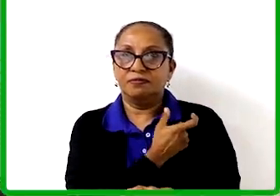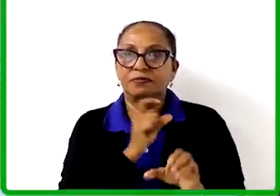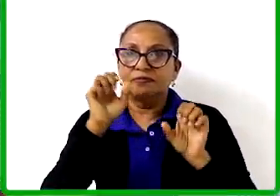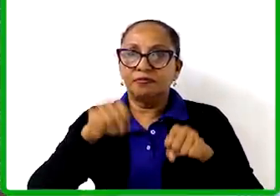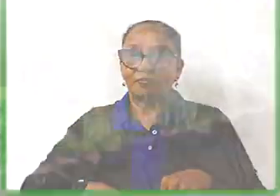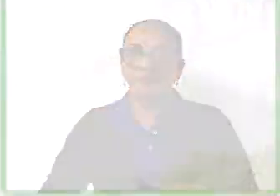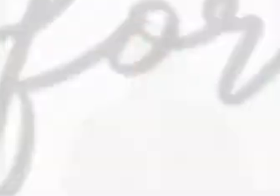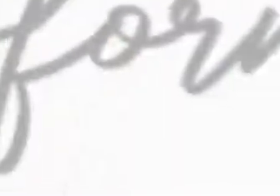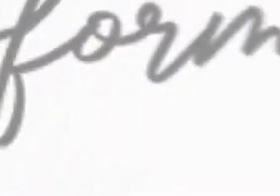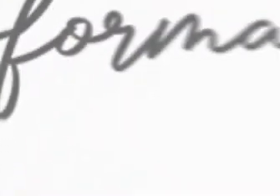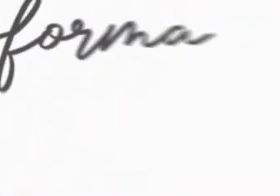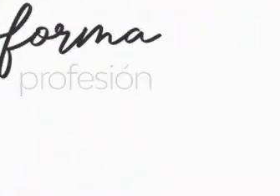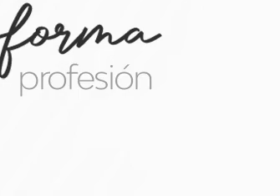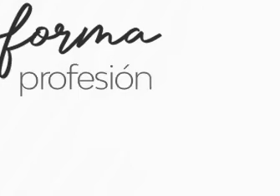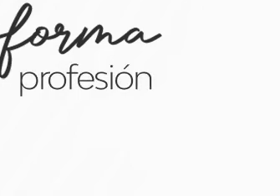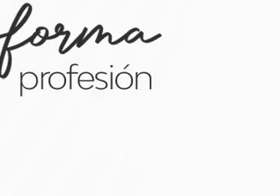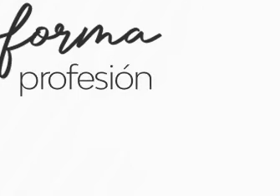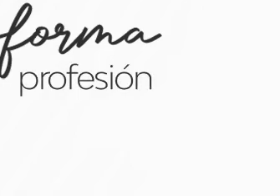vista